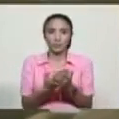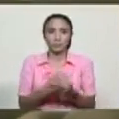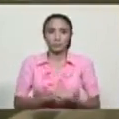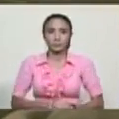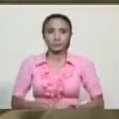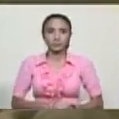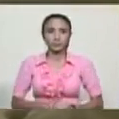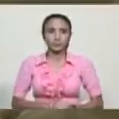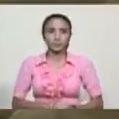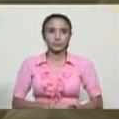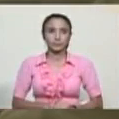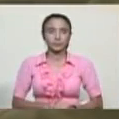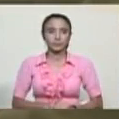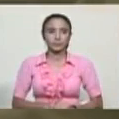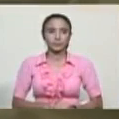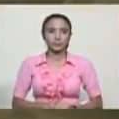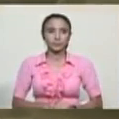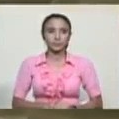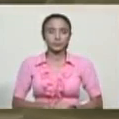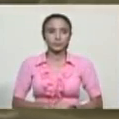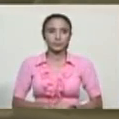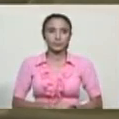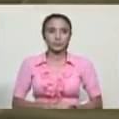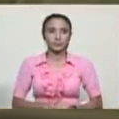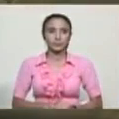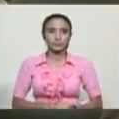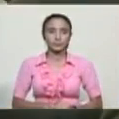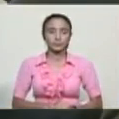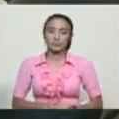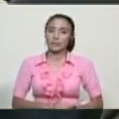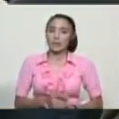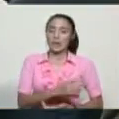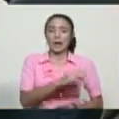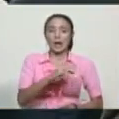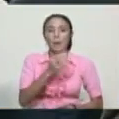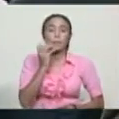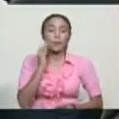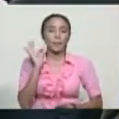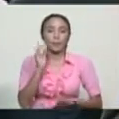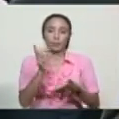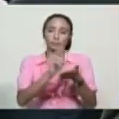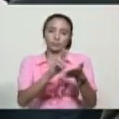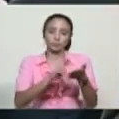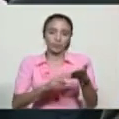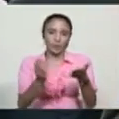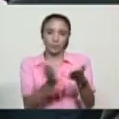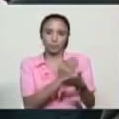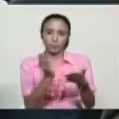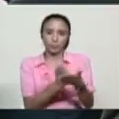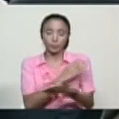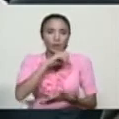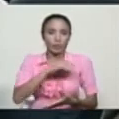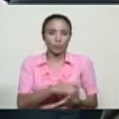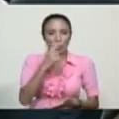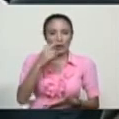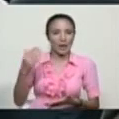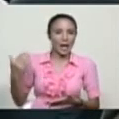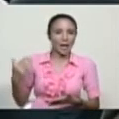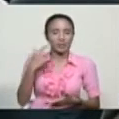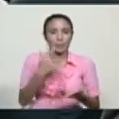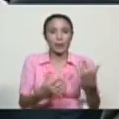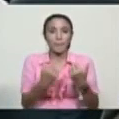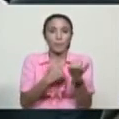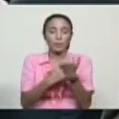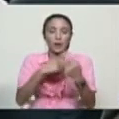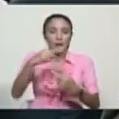Si nosotros nos podemos a buscar referencias históricas de momentos adversos para una revolución,